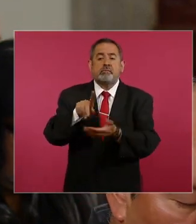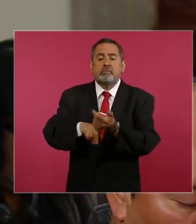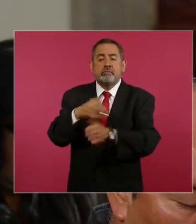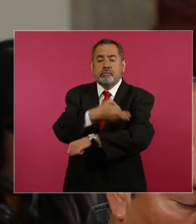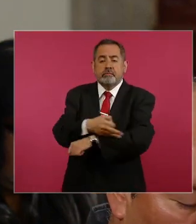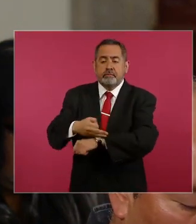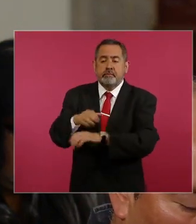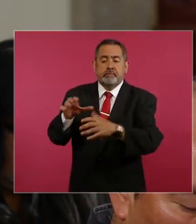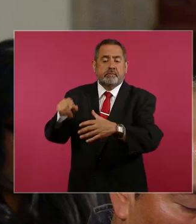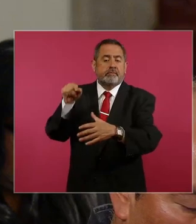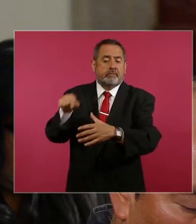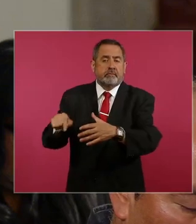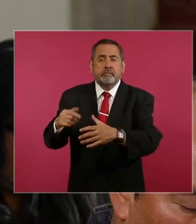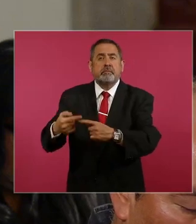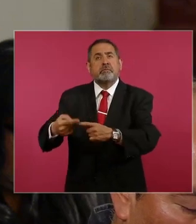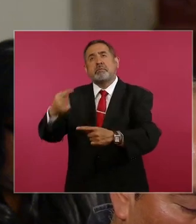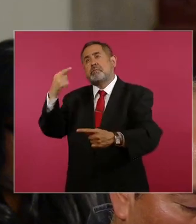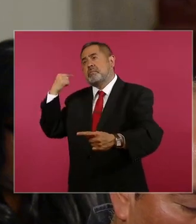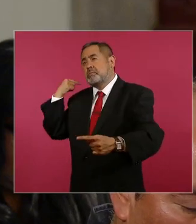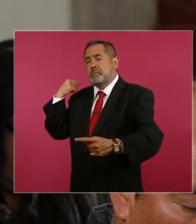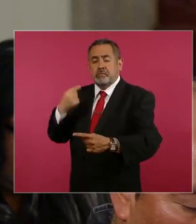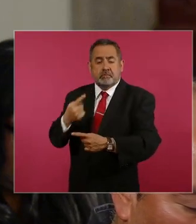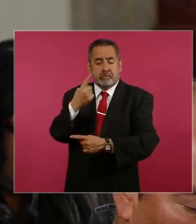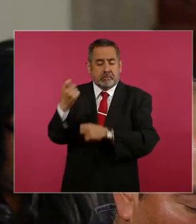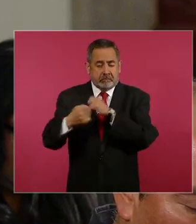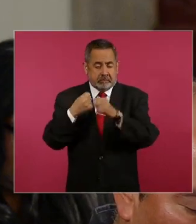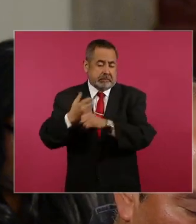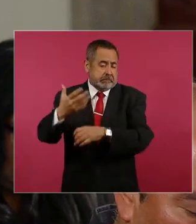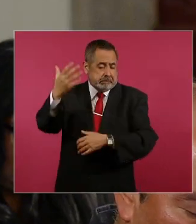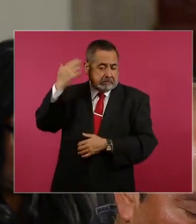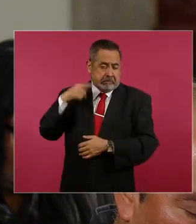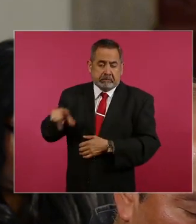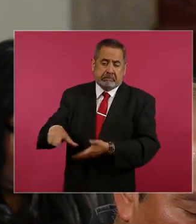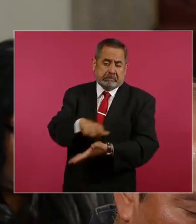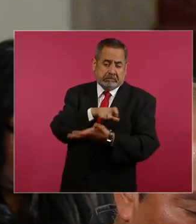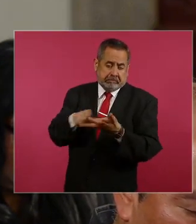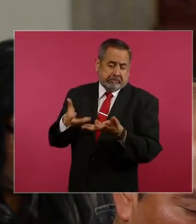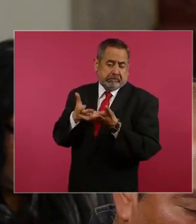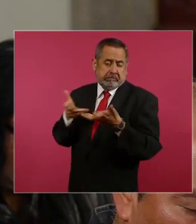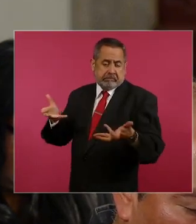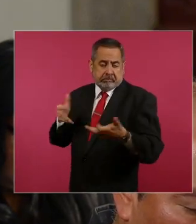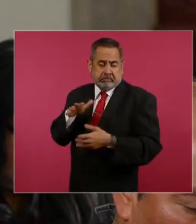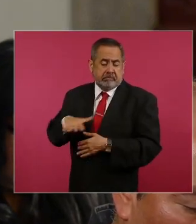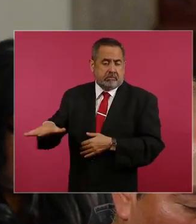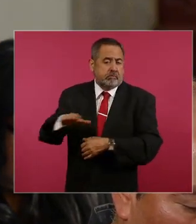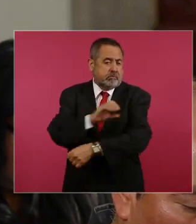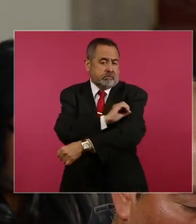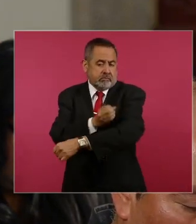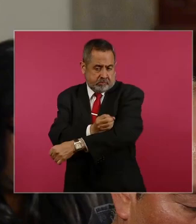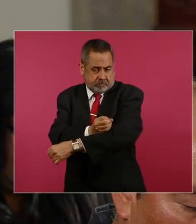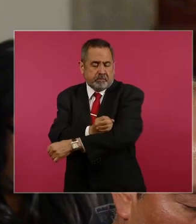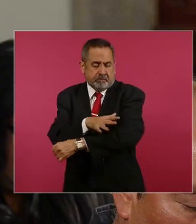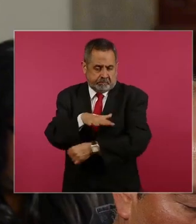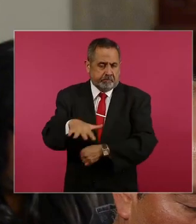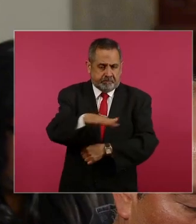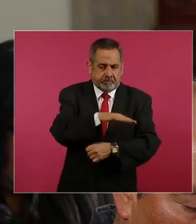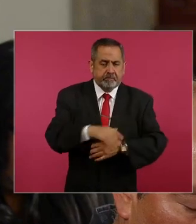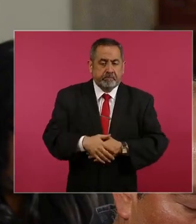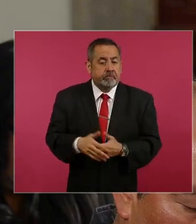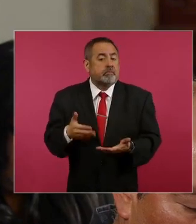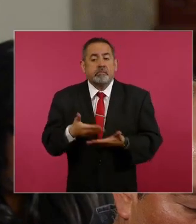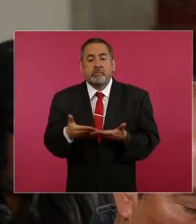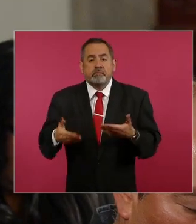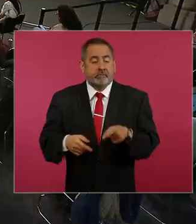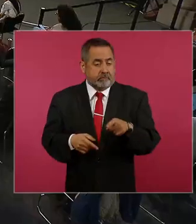ellos hace 100 años prácticamente ellos habían adquirido un gran predio ahí en el Álvaro Obregón, hoy en día pues